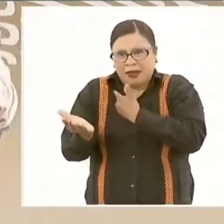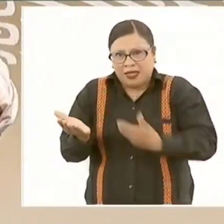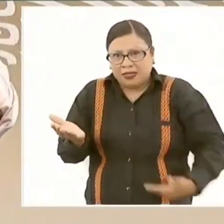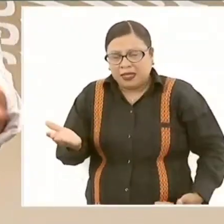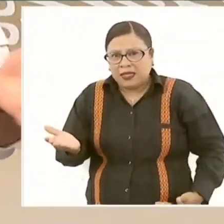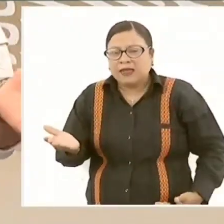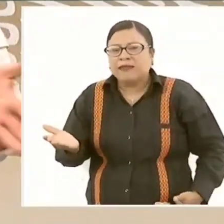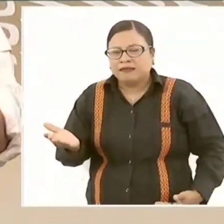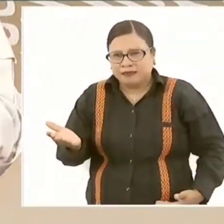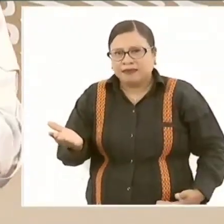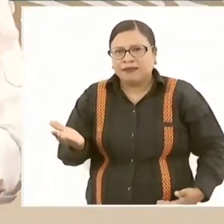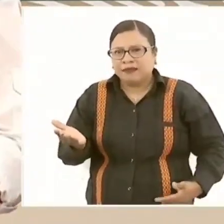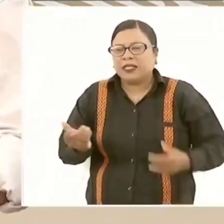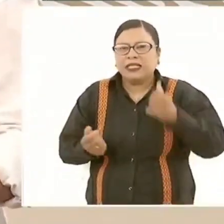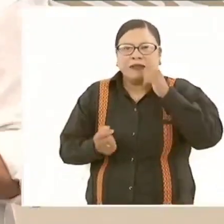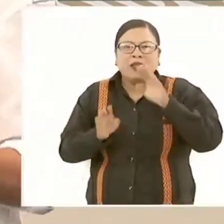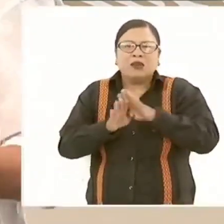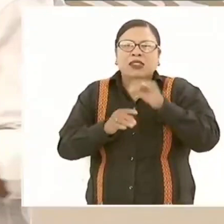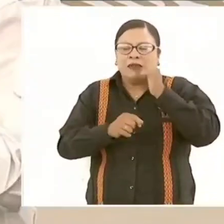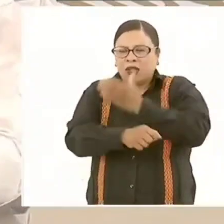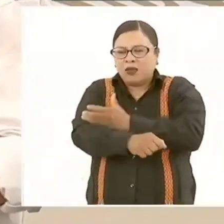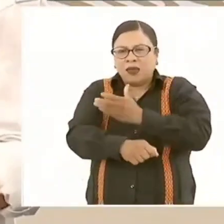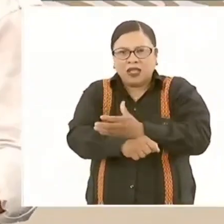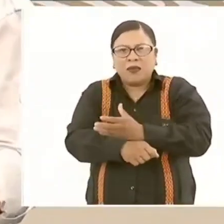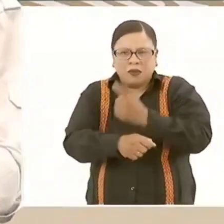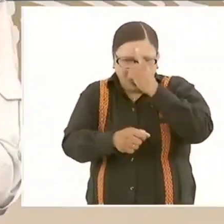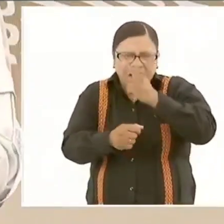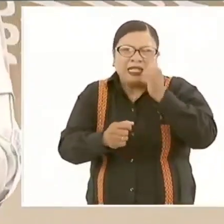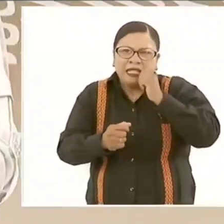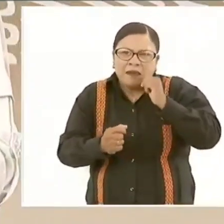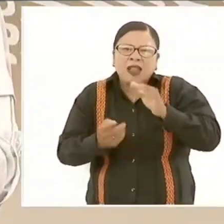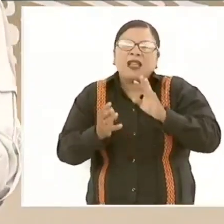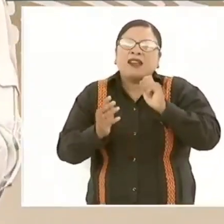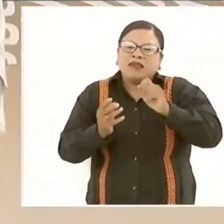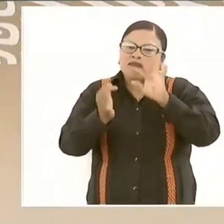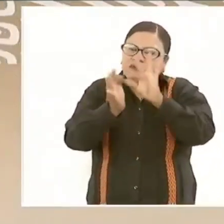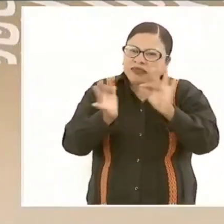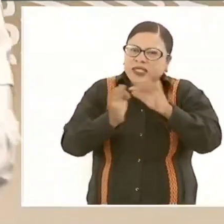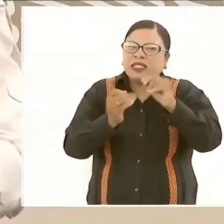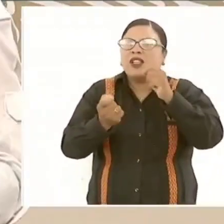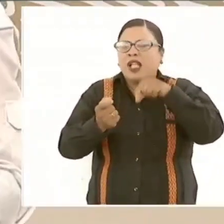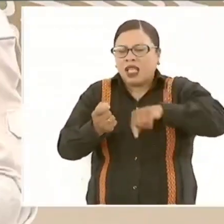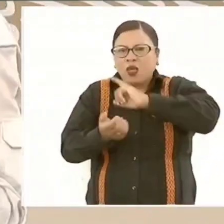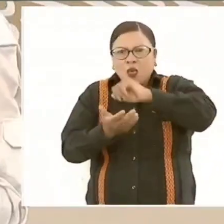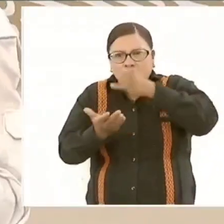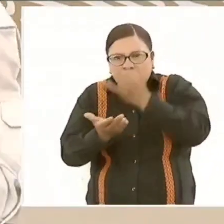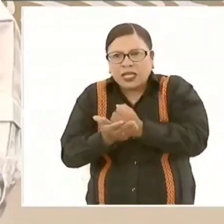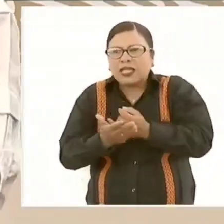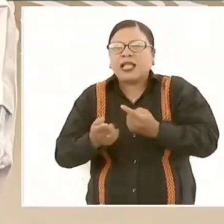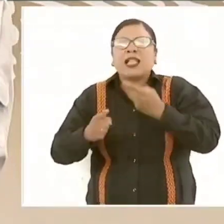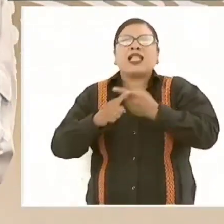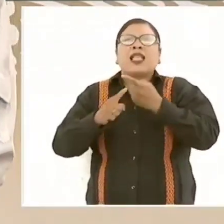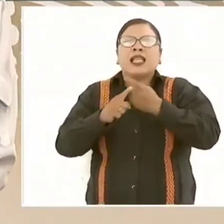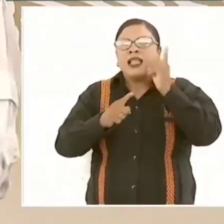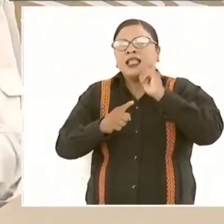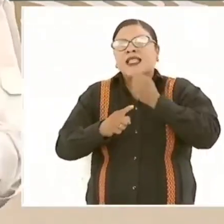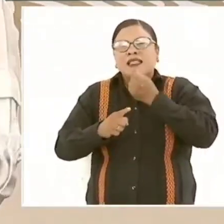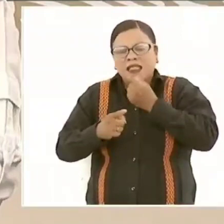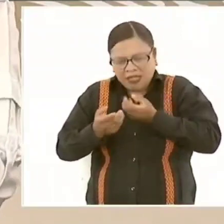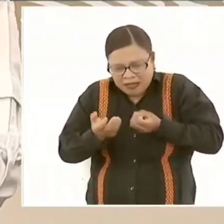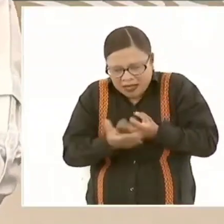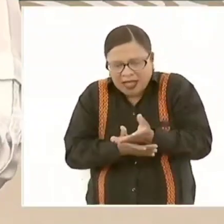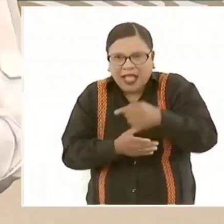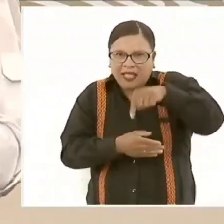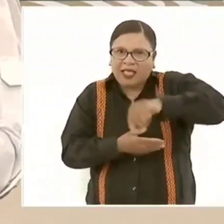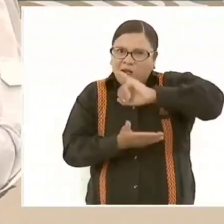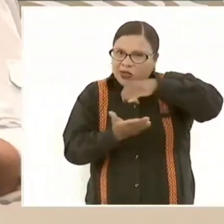la mañanera, cuando lo acompañamos los martes, poder dar reportes sobre lo que está pasando en Juchitán y saber quién fue la primera niña o el primer niño que nació